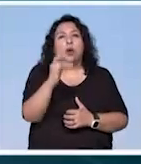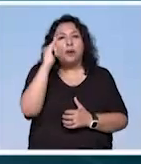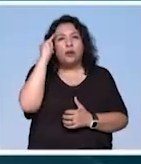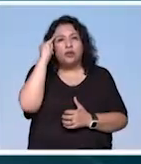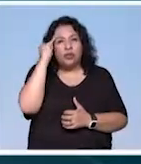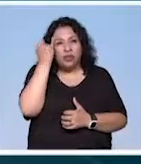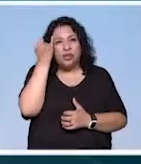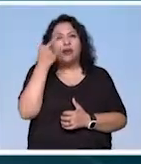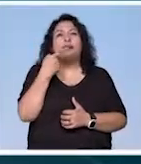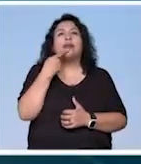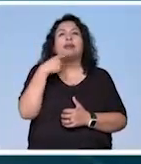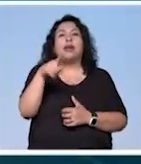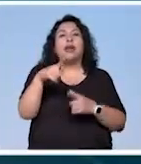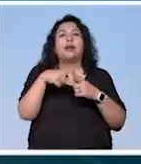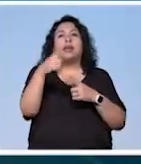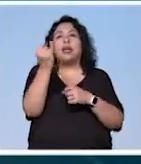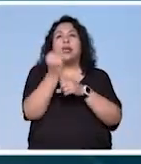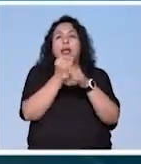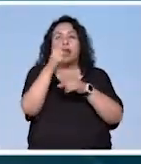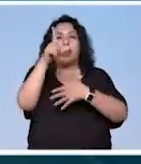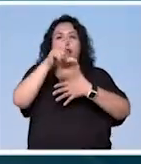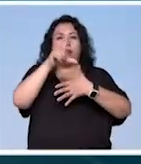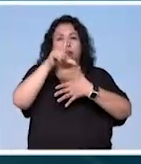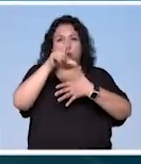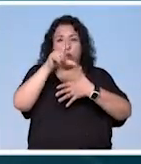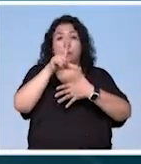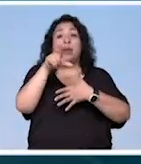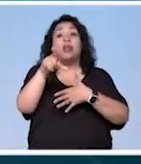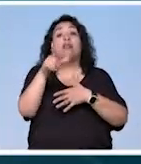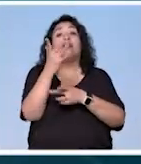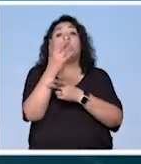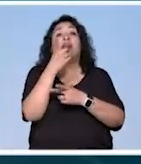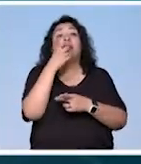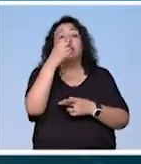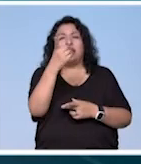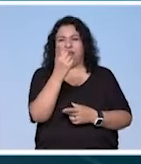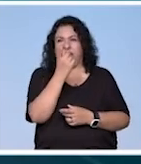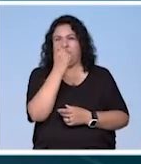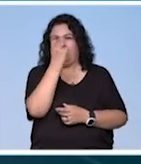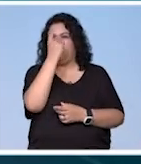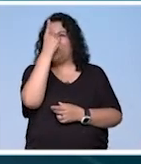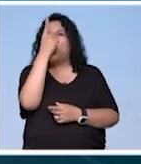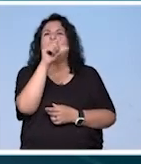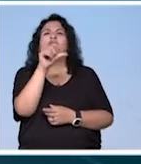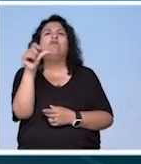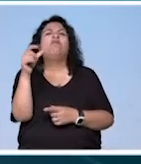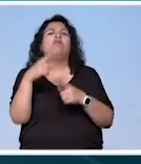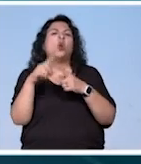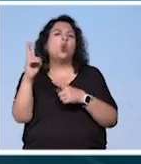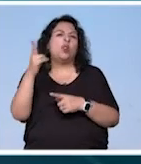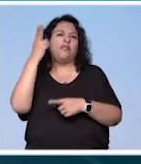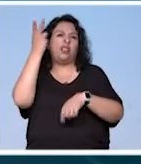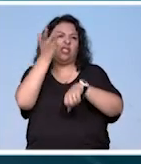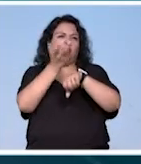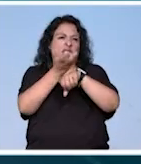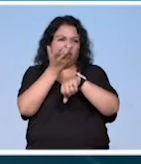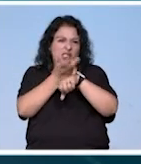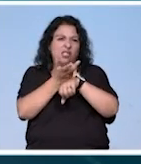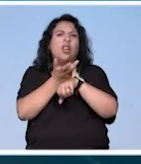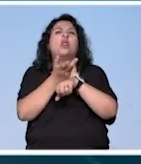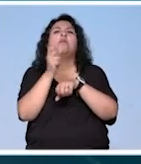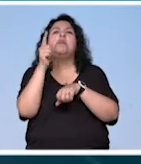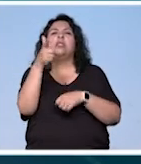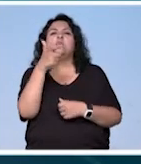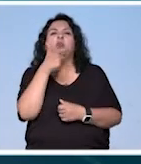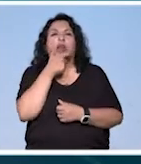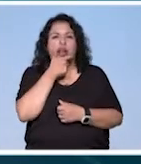indígenas, denuncian los estudiosos latinoamericanos, quienes señalan que los autores están basados en universidades de Estados Unidos y el